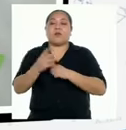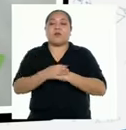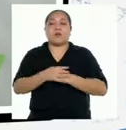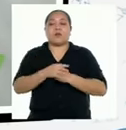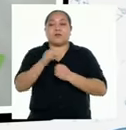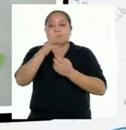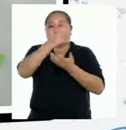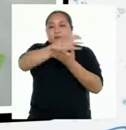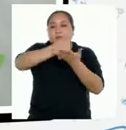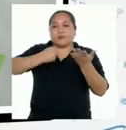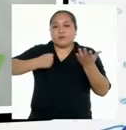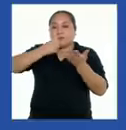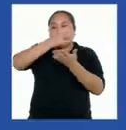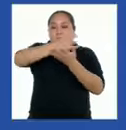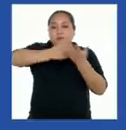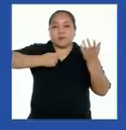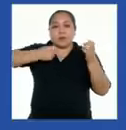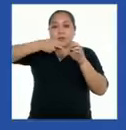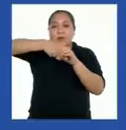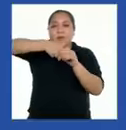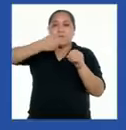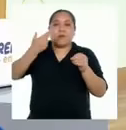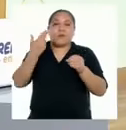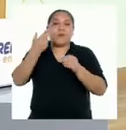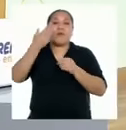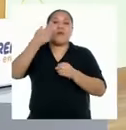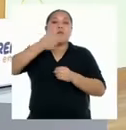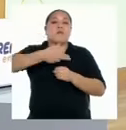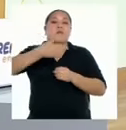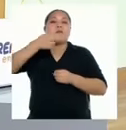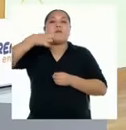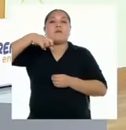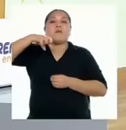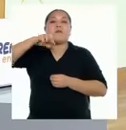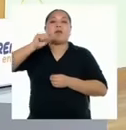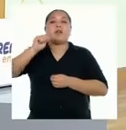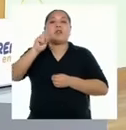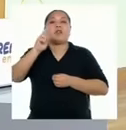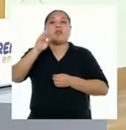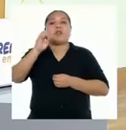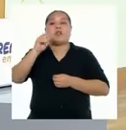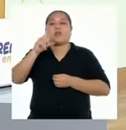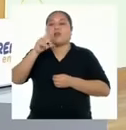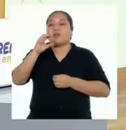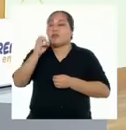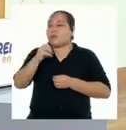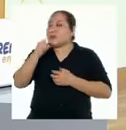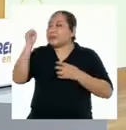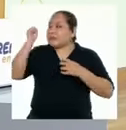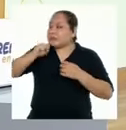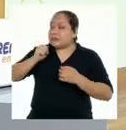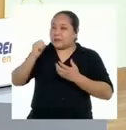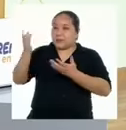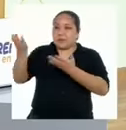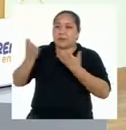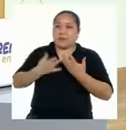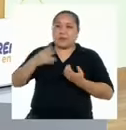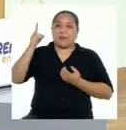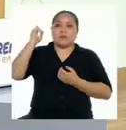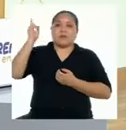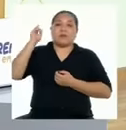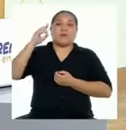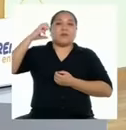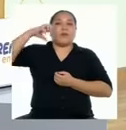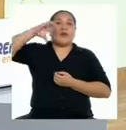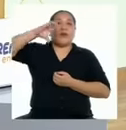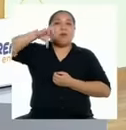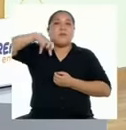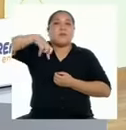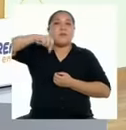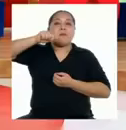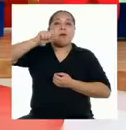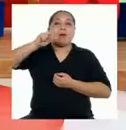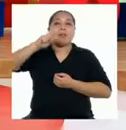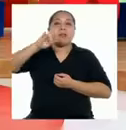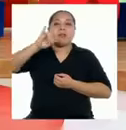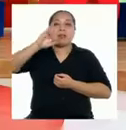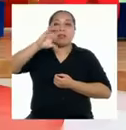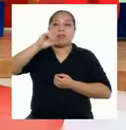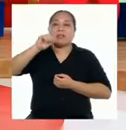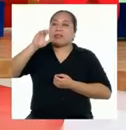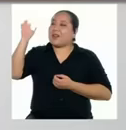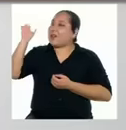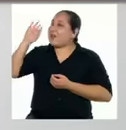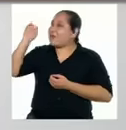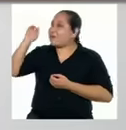la extracción del petróleo. Ahora sí, démosle la bienvenida a la profesora Patricia Castilla.